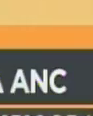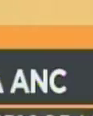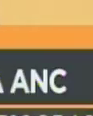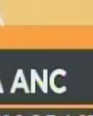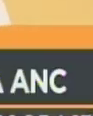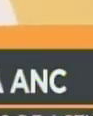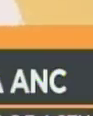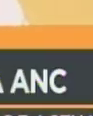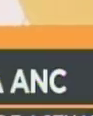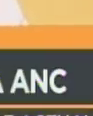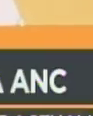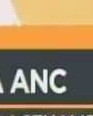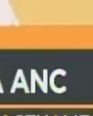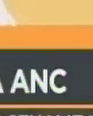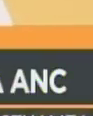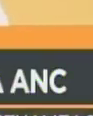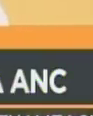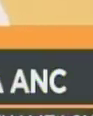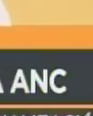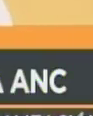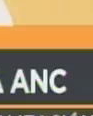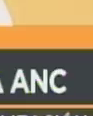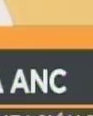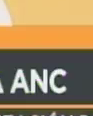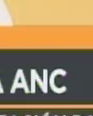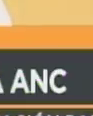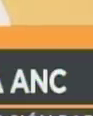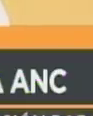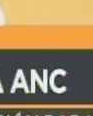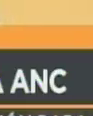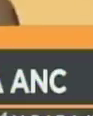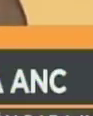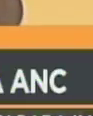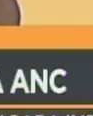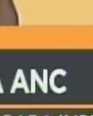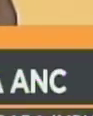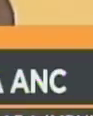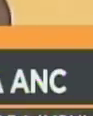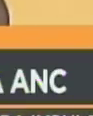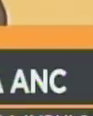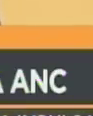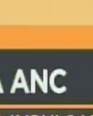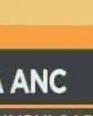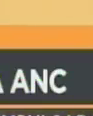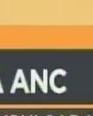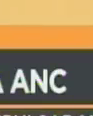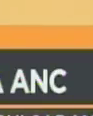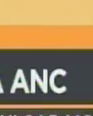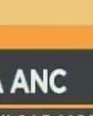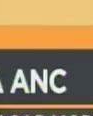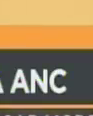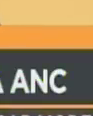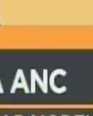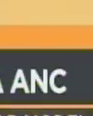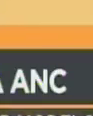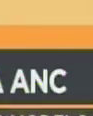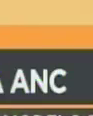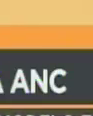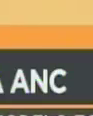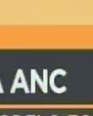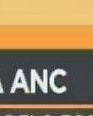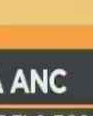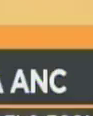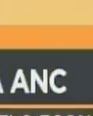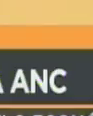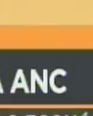artículo 347. En primer lugar, la transformación del Estado. En segundo lugar, un nuevo